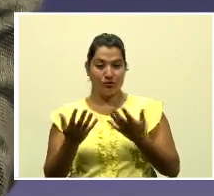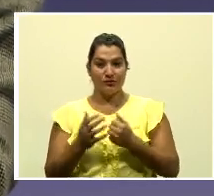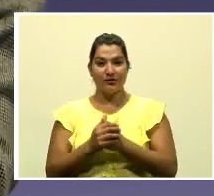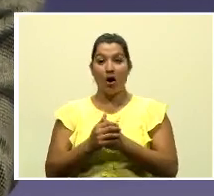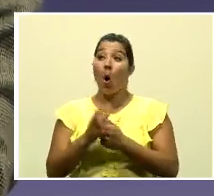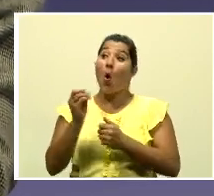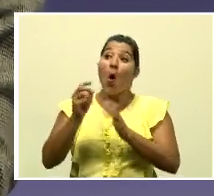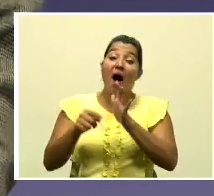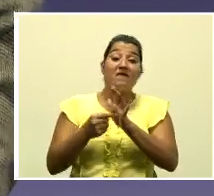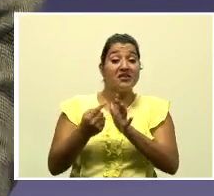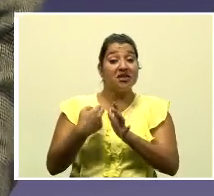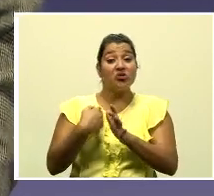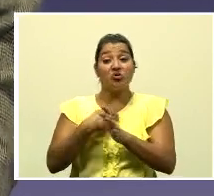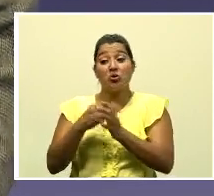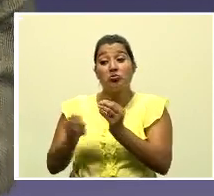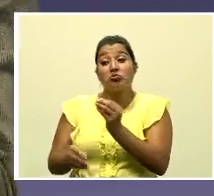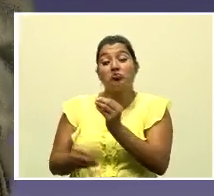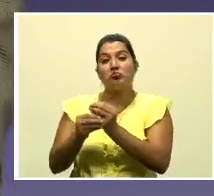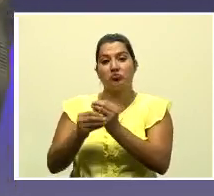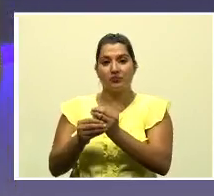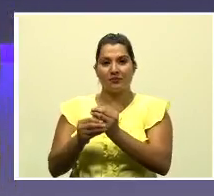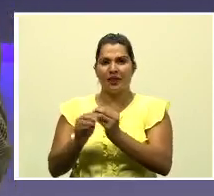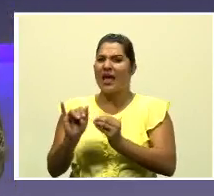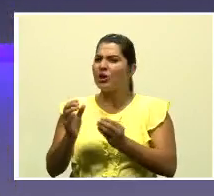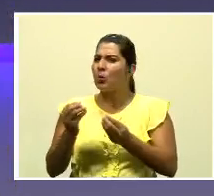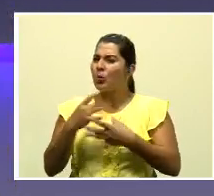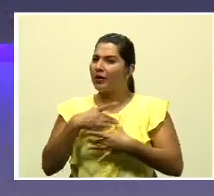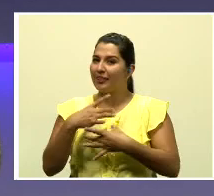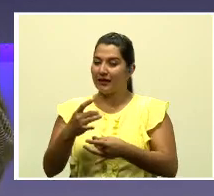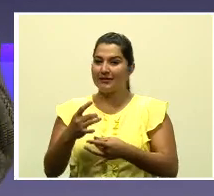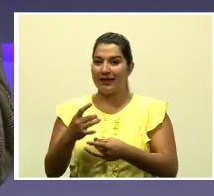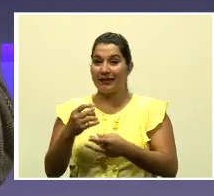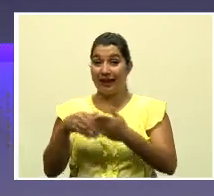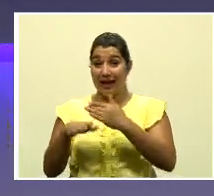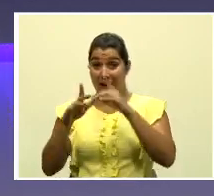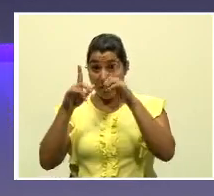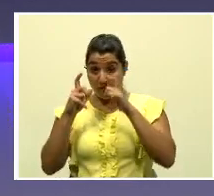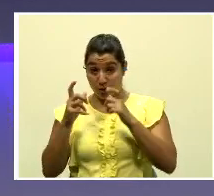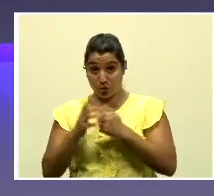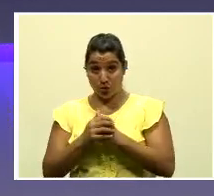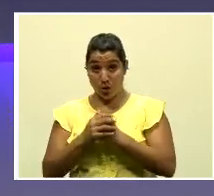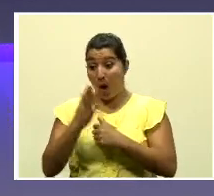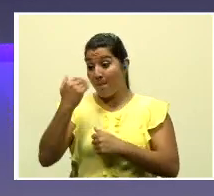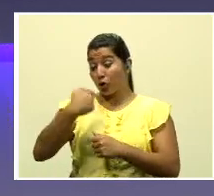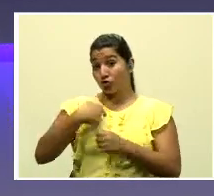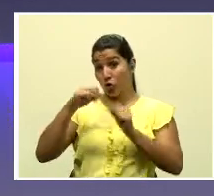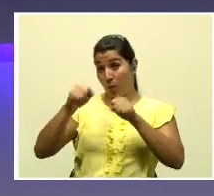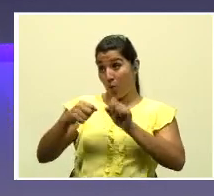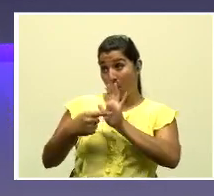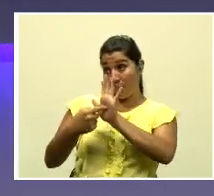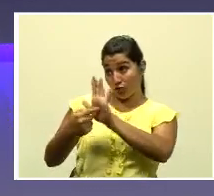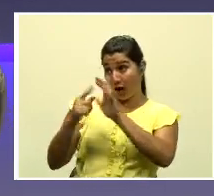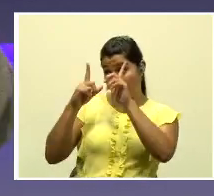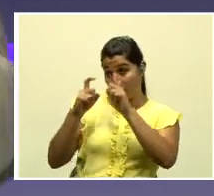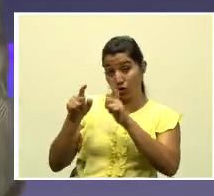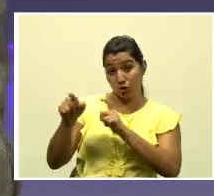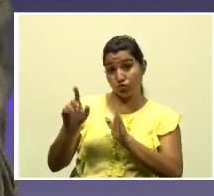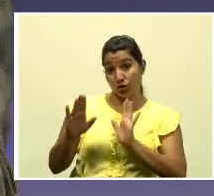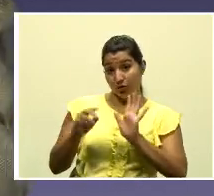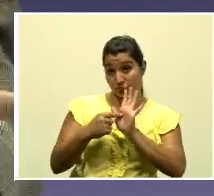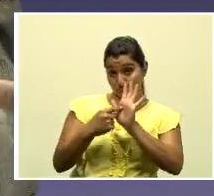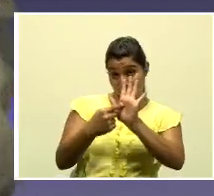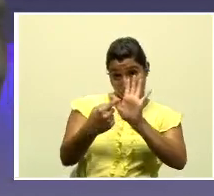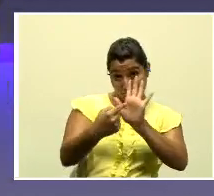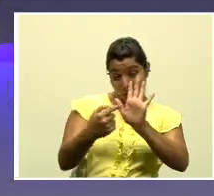su propia subjetividad, y eso es interesante en la fotografía, porque yo le puedo mostrar una fotografía a usted y a otra